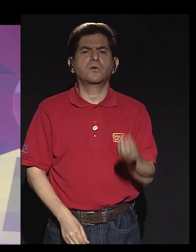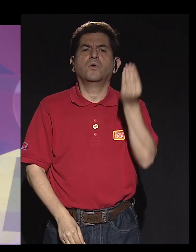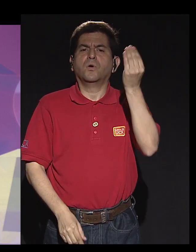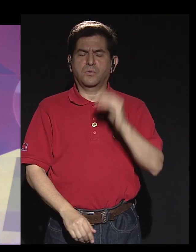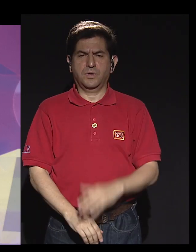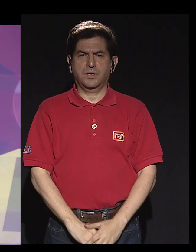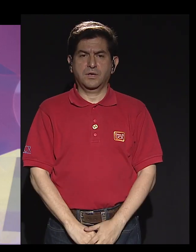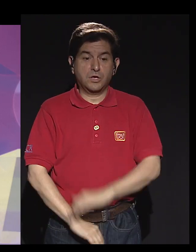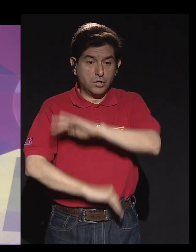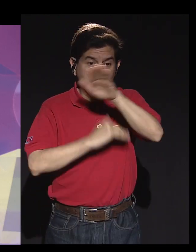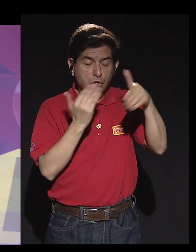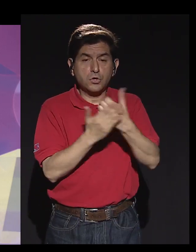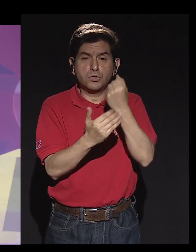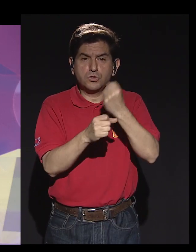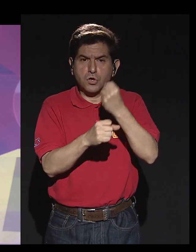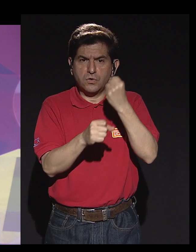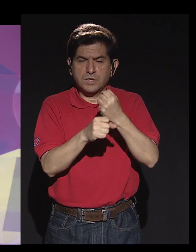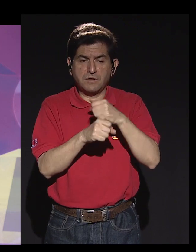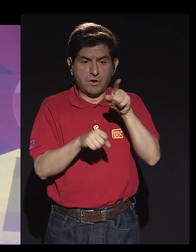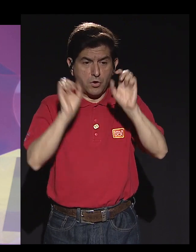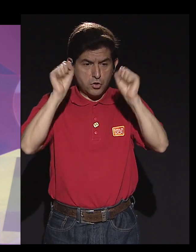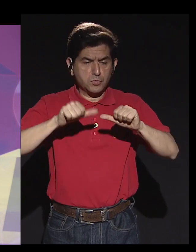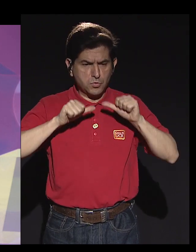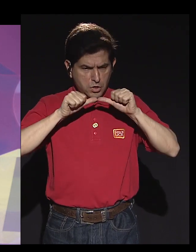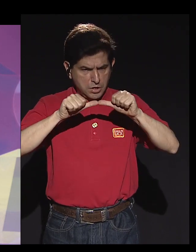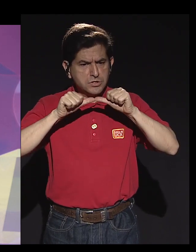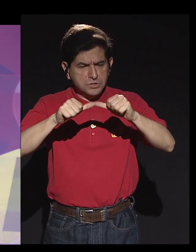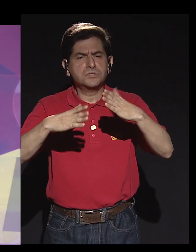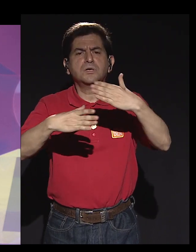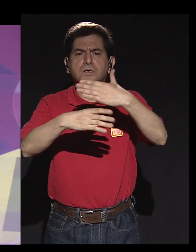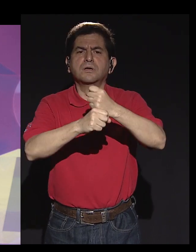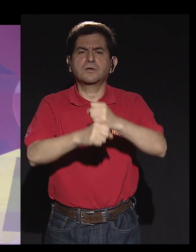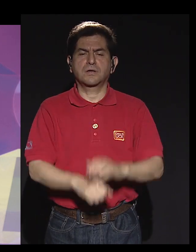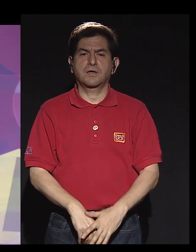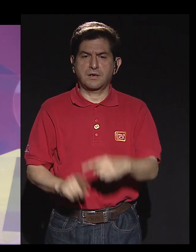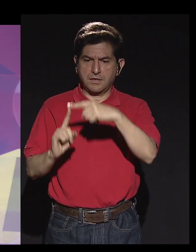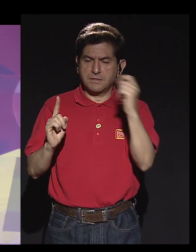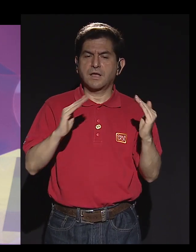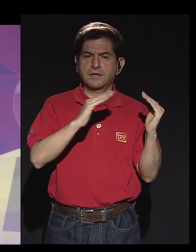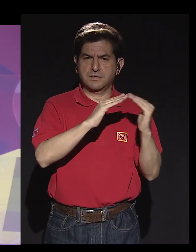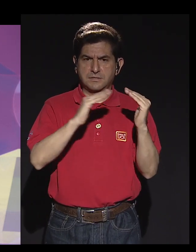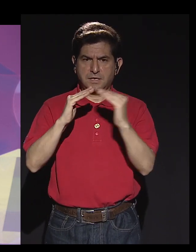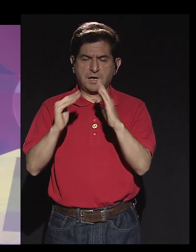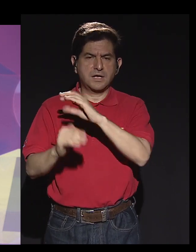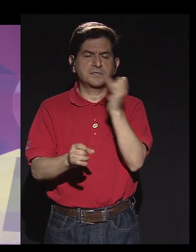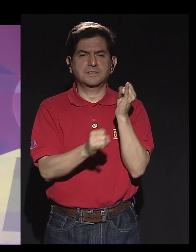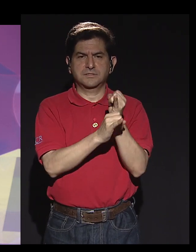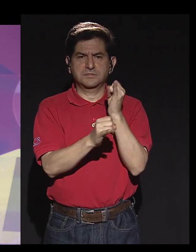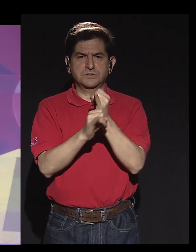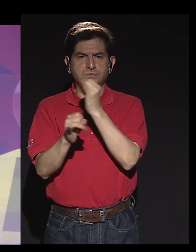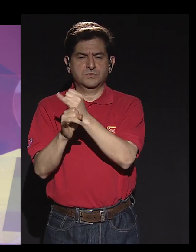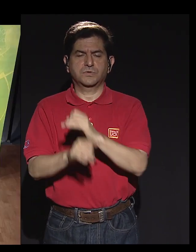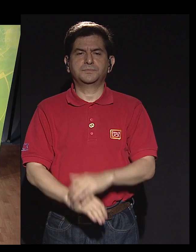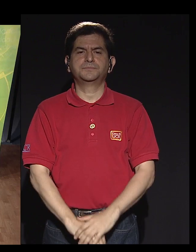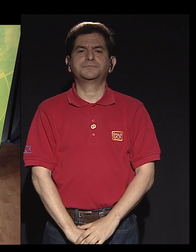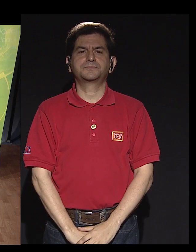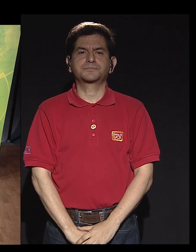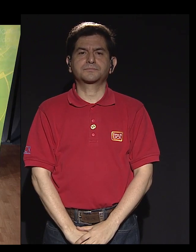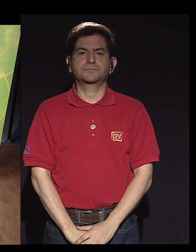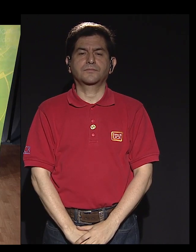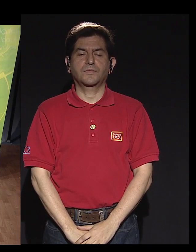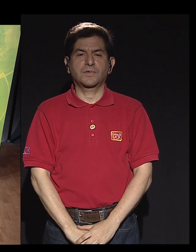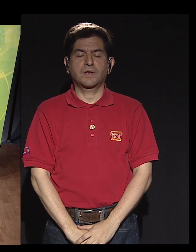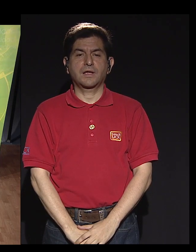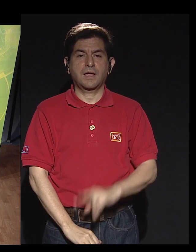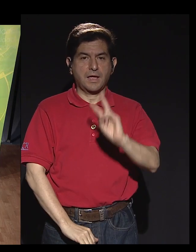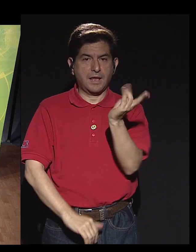más jóvenes y todo el trabajo y la labor que pueden continuar desempeñando, ¿verdad? Desde los hogares y desde las instituciones. Así es,